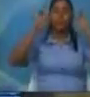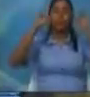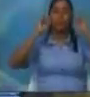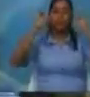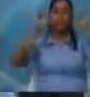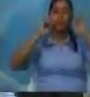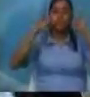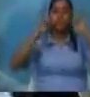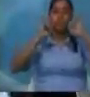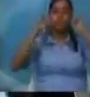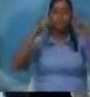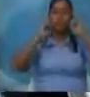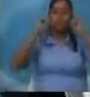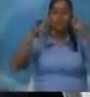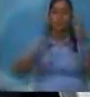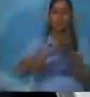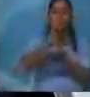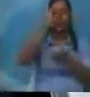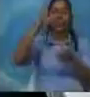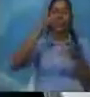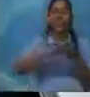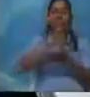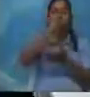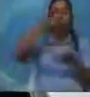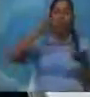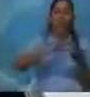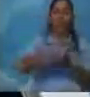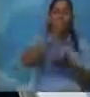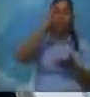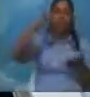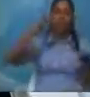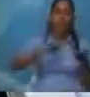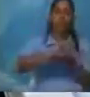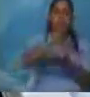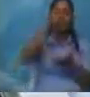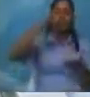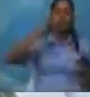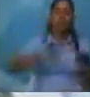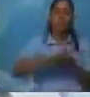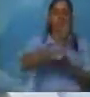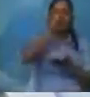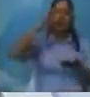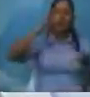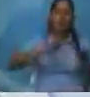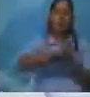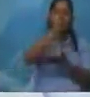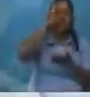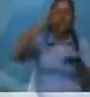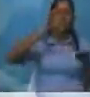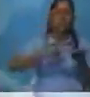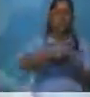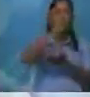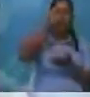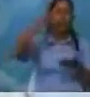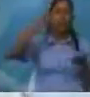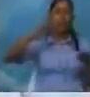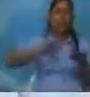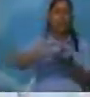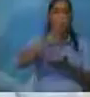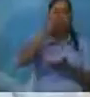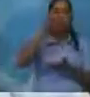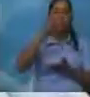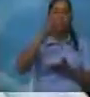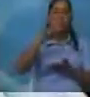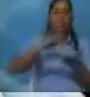Amén Gloria a Dios Gloria a Dios Gloria a Dios gloria gloria glor